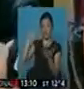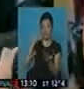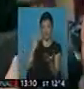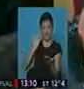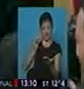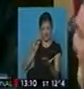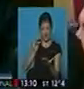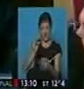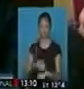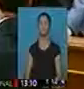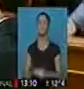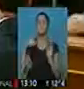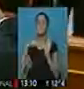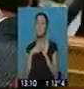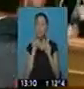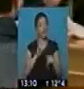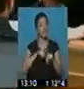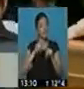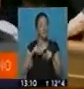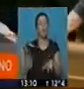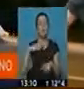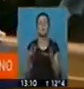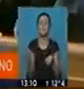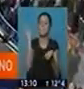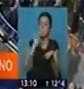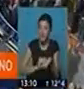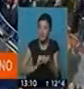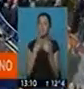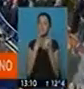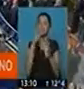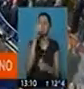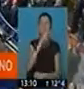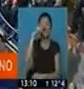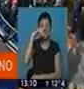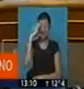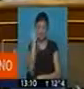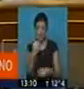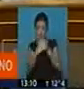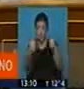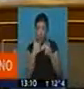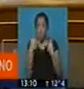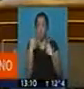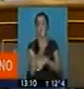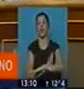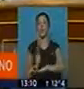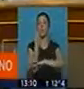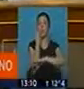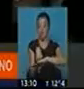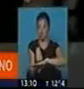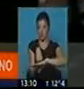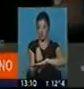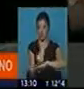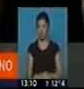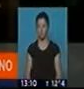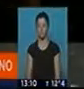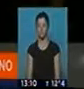embargo, el oficialismo no obtuvo la mayoría de 176 escaños para formar un nuevo gobierno.